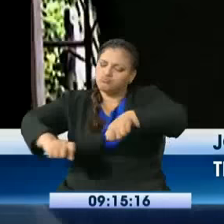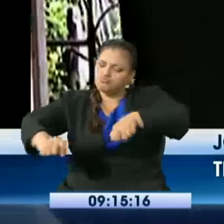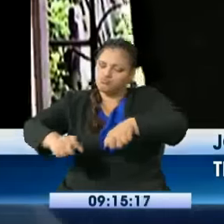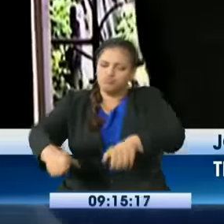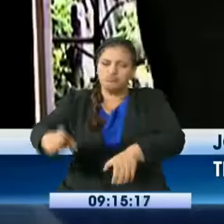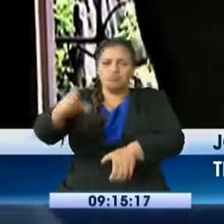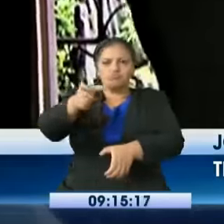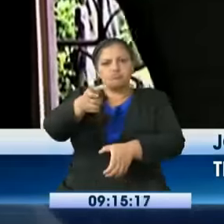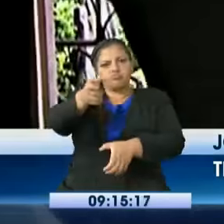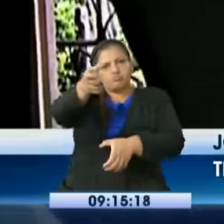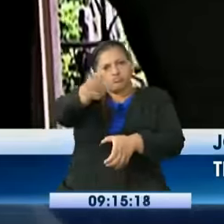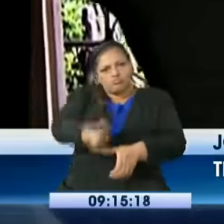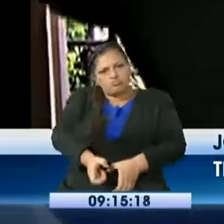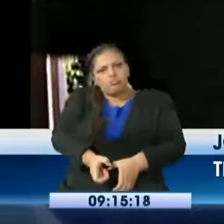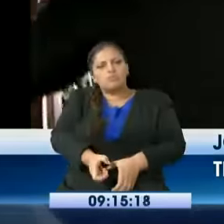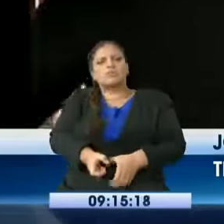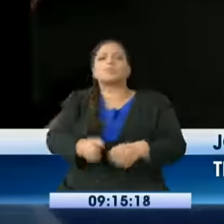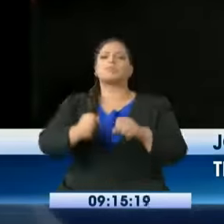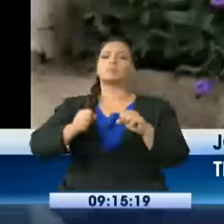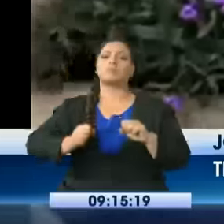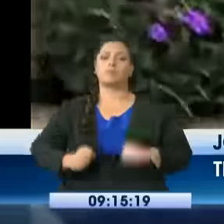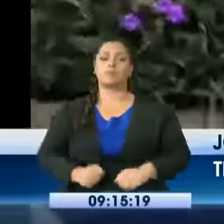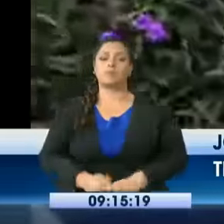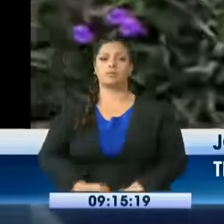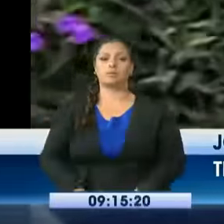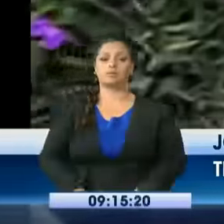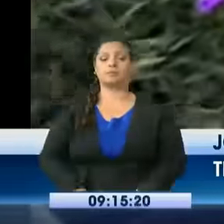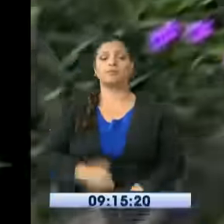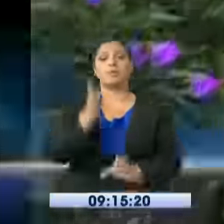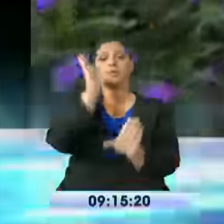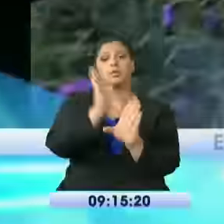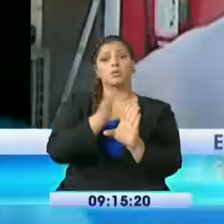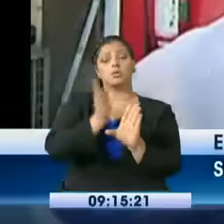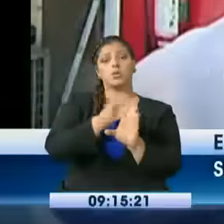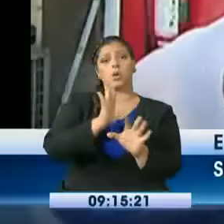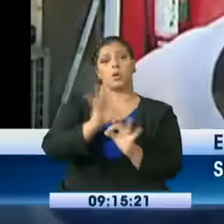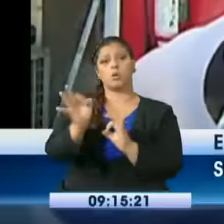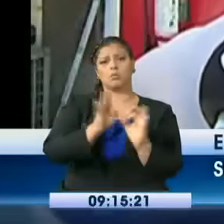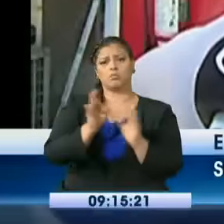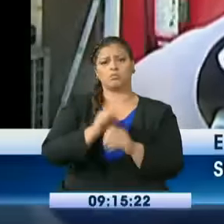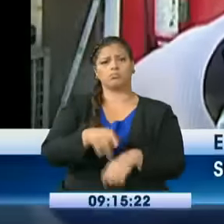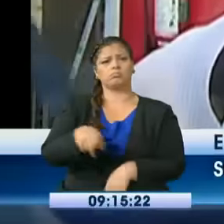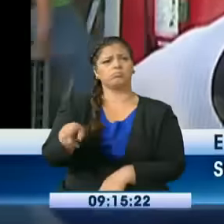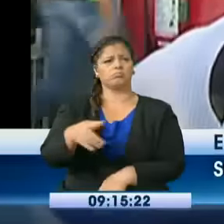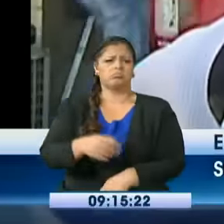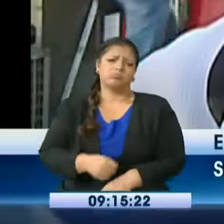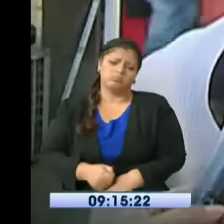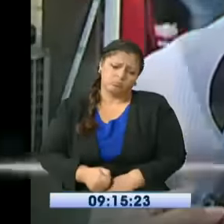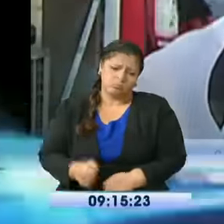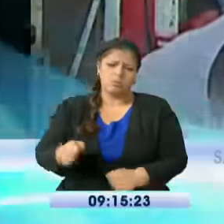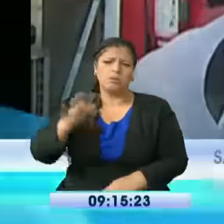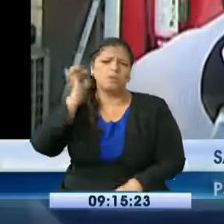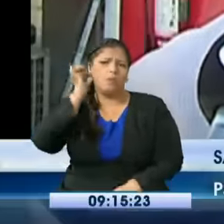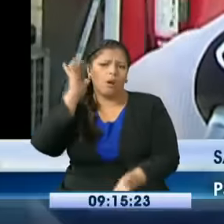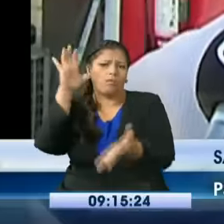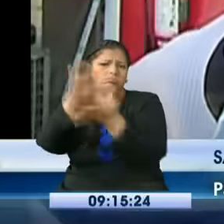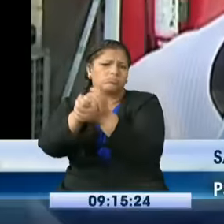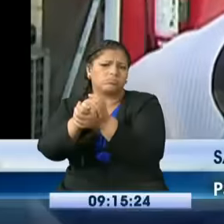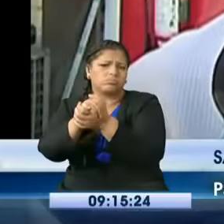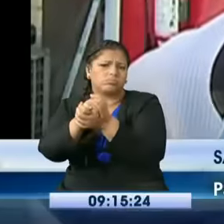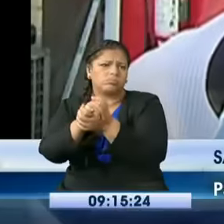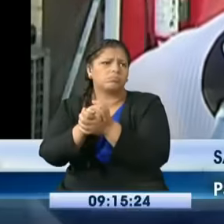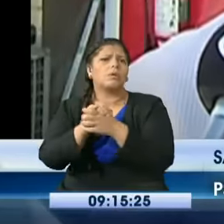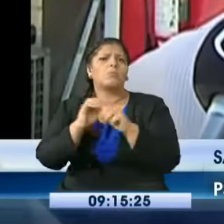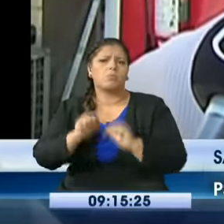traumas replanteándose nuevos proyectos de vida. Pueden vivir en pareja y disfrutar la compañía, porque la intimidad